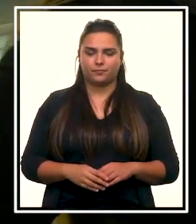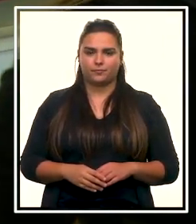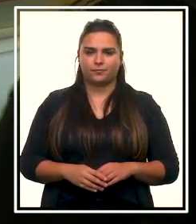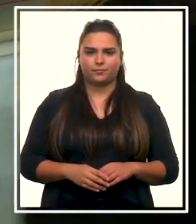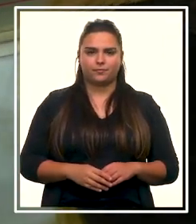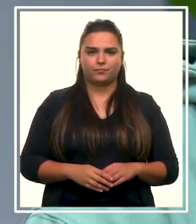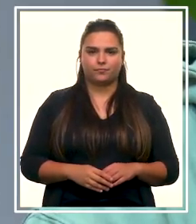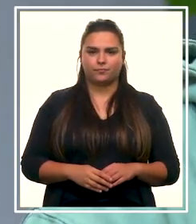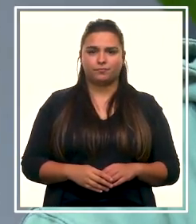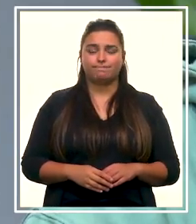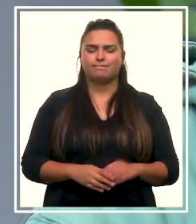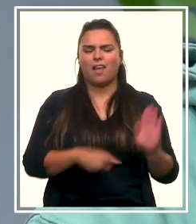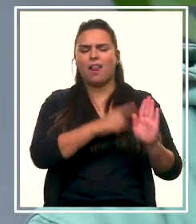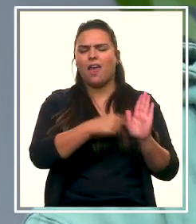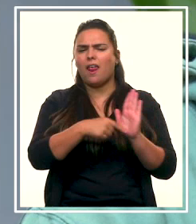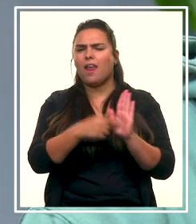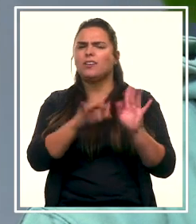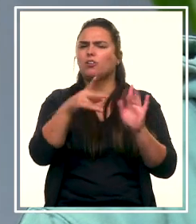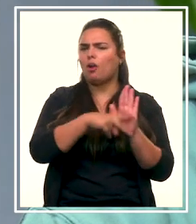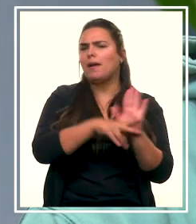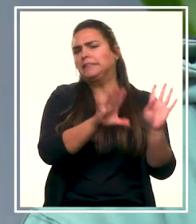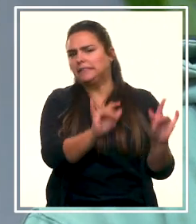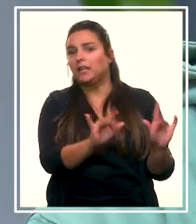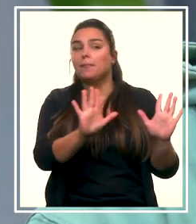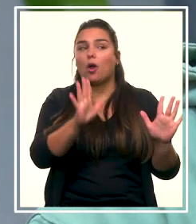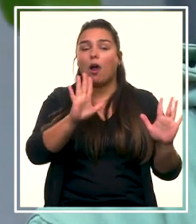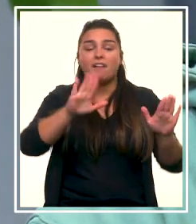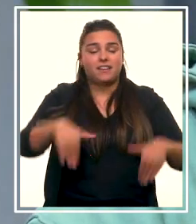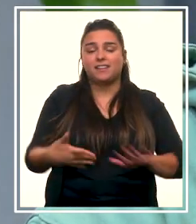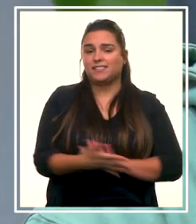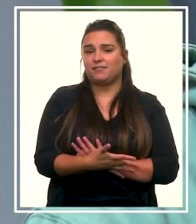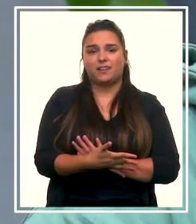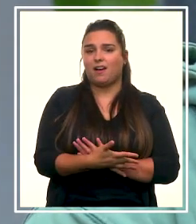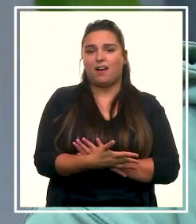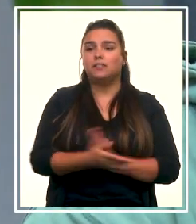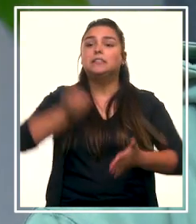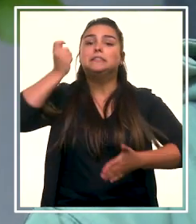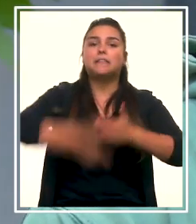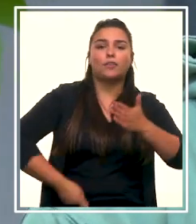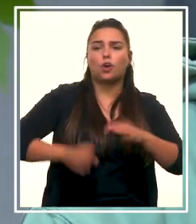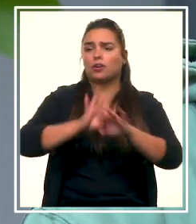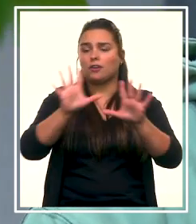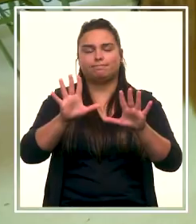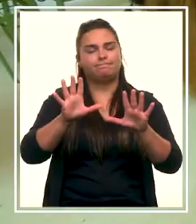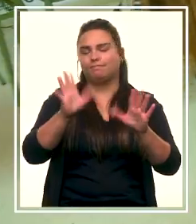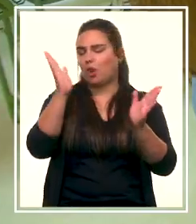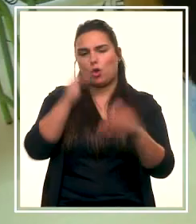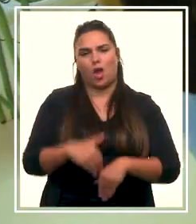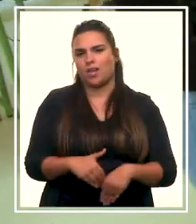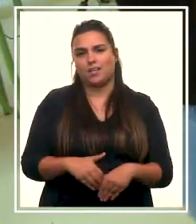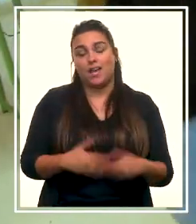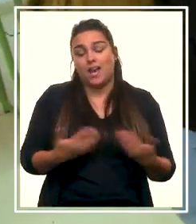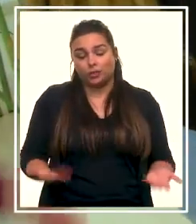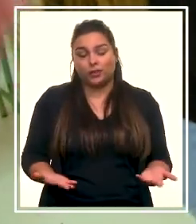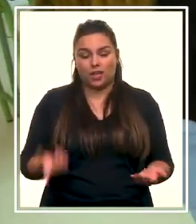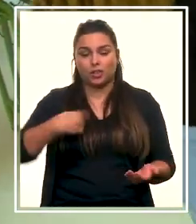Existe mucha legislación, mucha normativa, pero al final, bueno, no existe un régimen sancionatorio claro. Entonces, nosotros